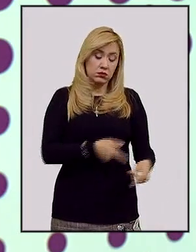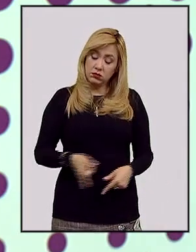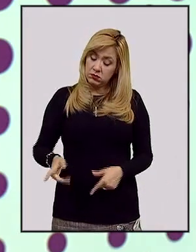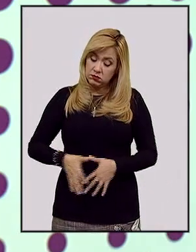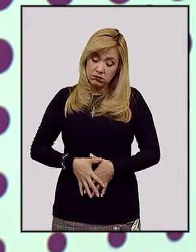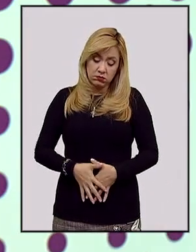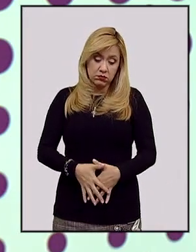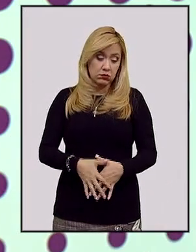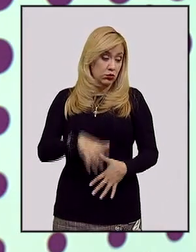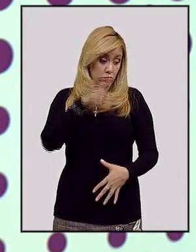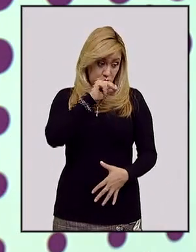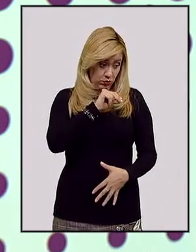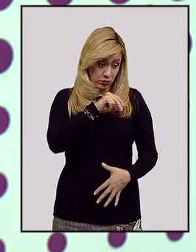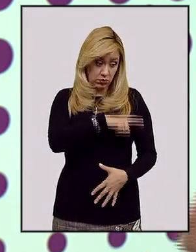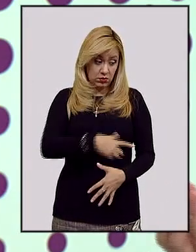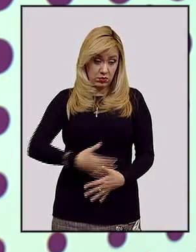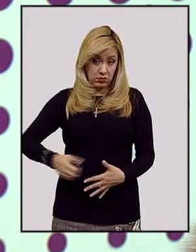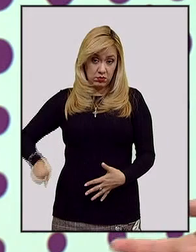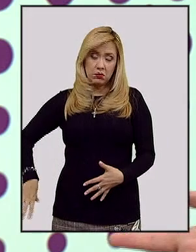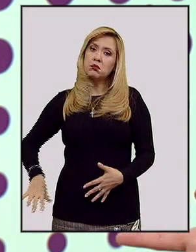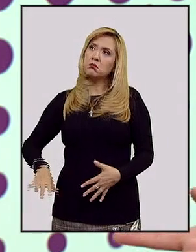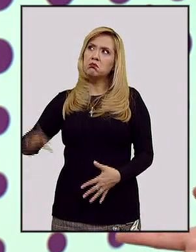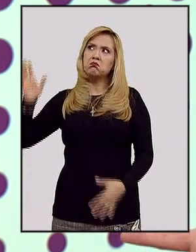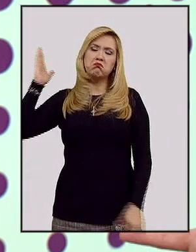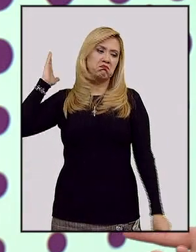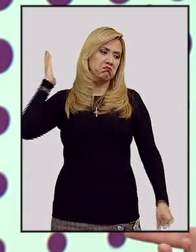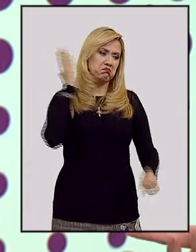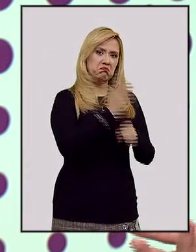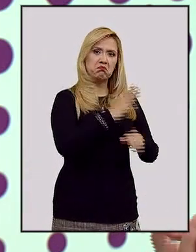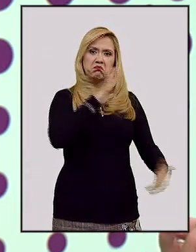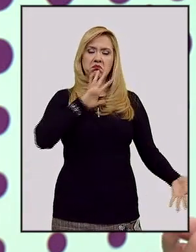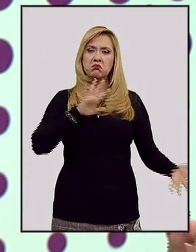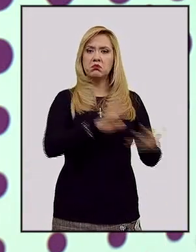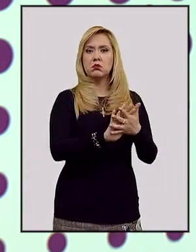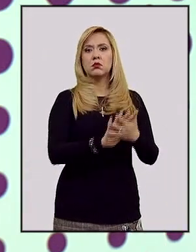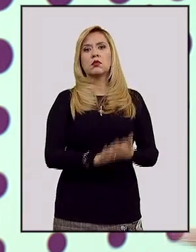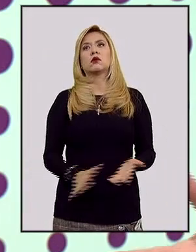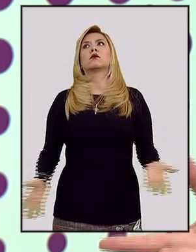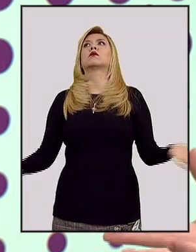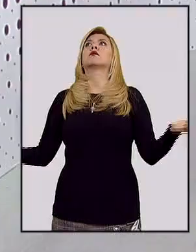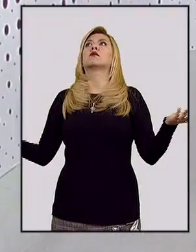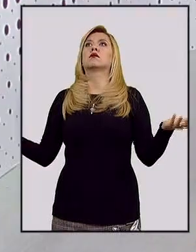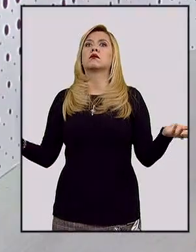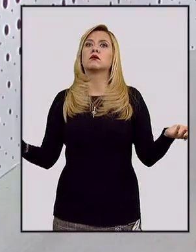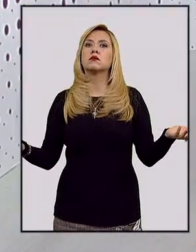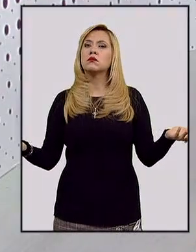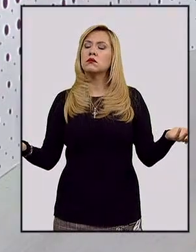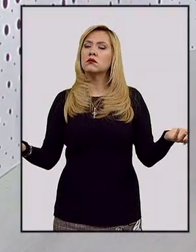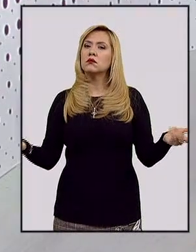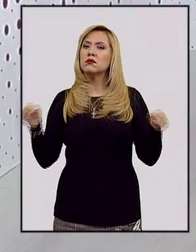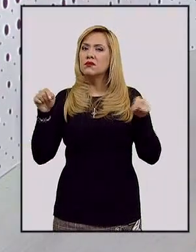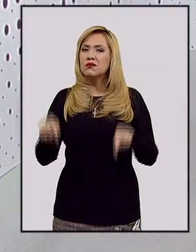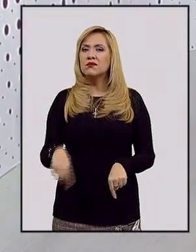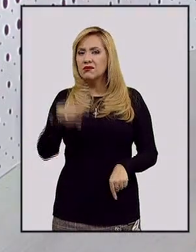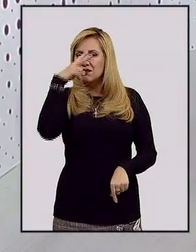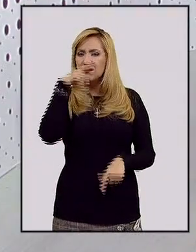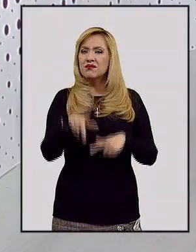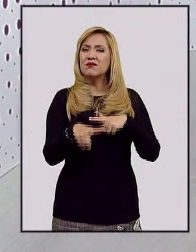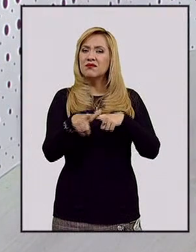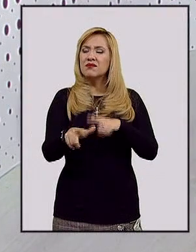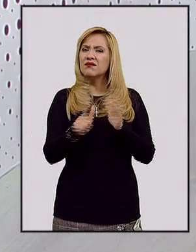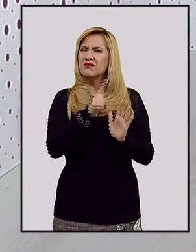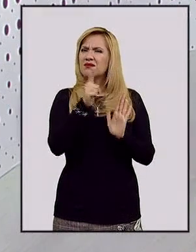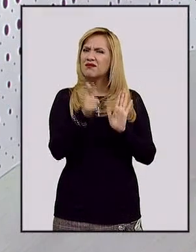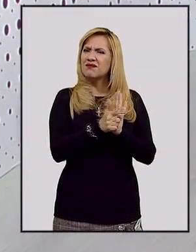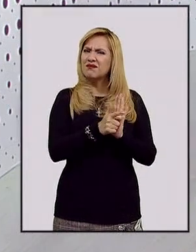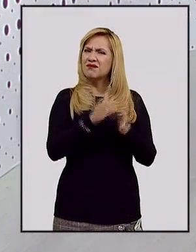y si no lo haces, pues está el brazo más duro del Estado, que es el derecho penal. Claro. O sea, seguimos teniendo en este país una legislación penal